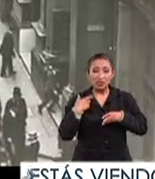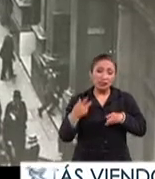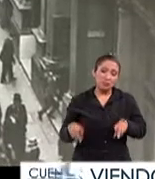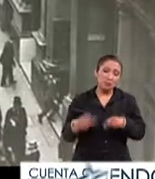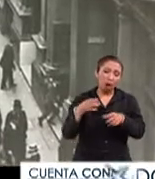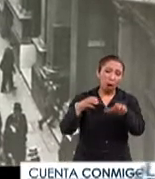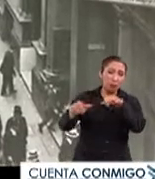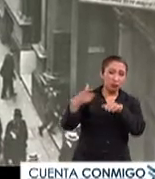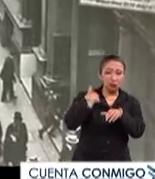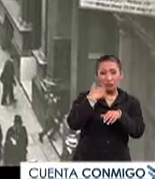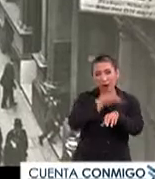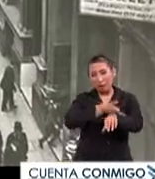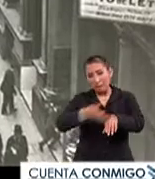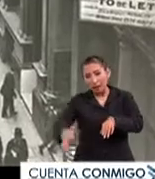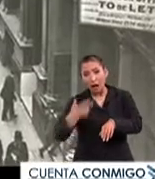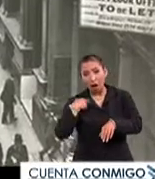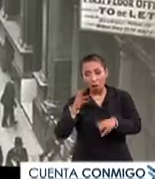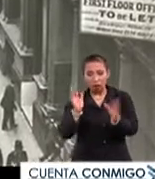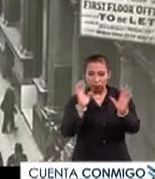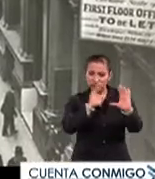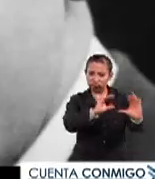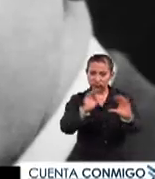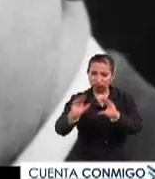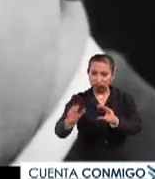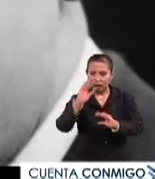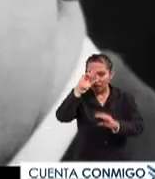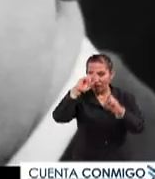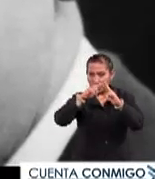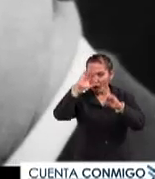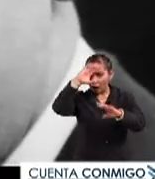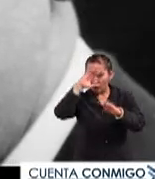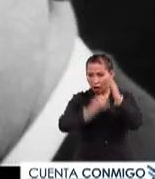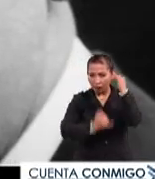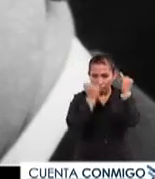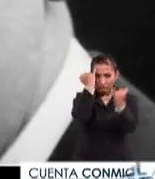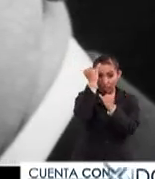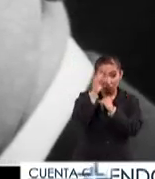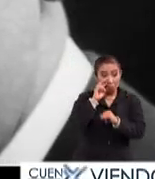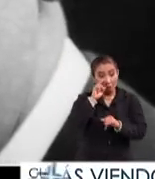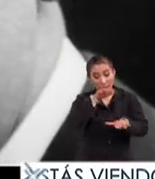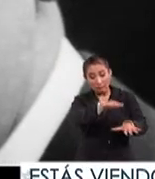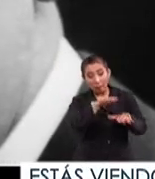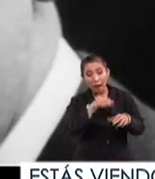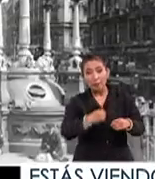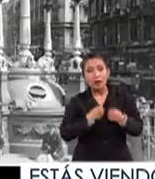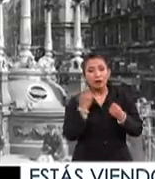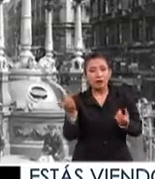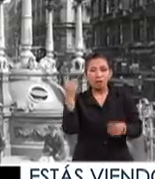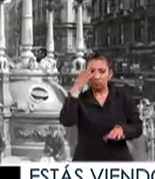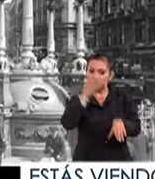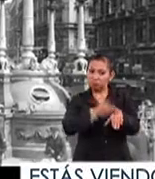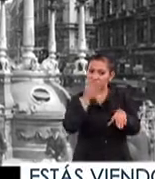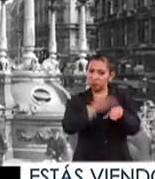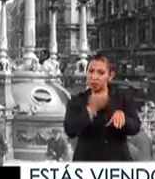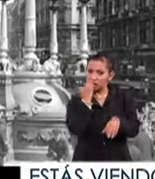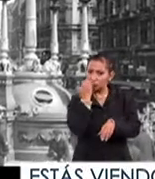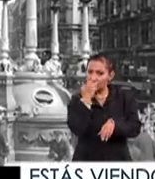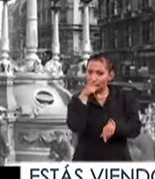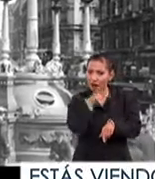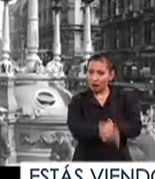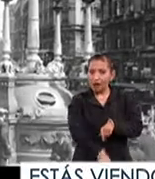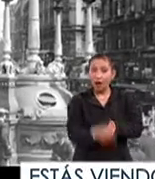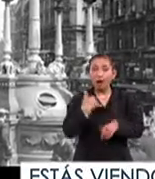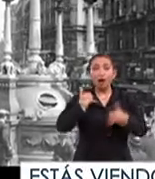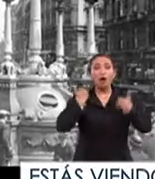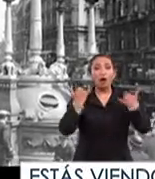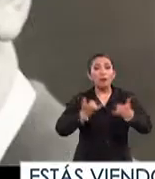media. Educado en la estricta religión católica y con un talento creativo manifiesto, vivió duras reprimendas escolares.